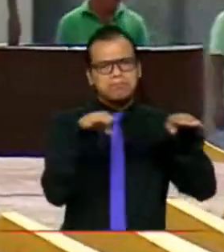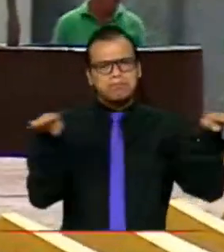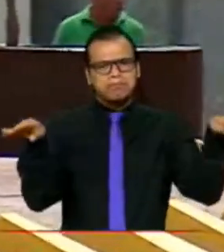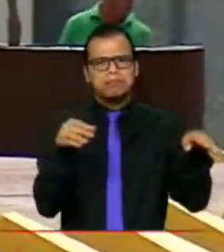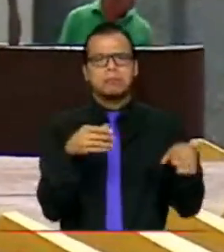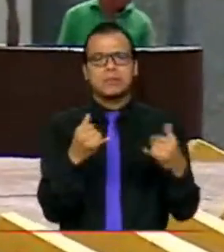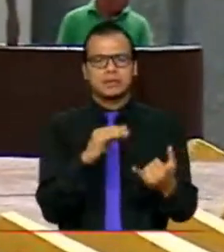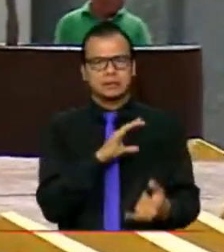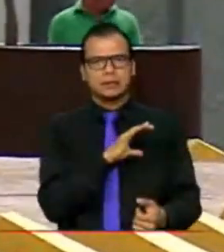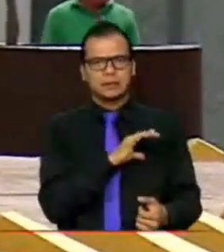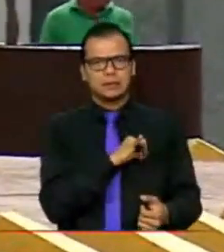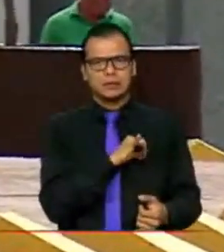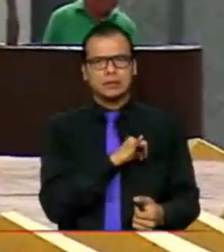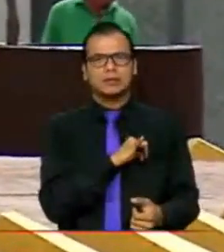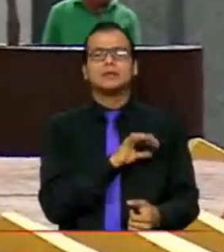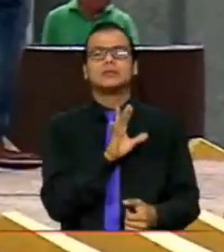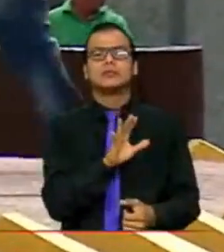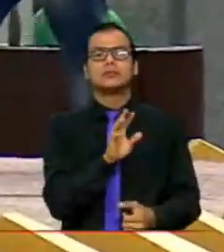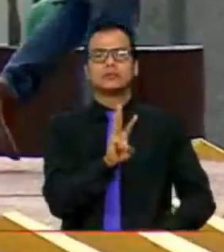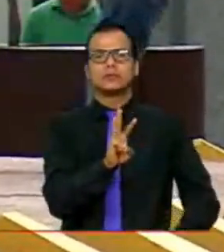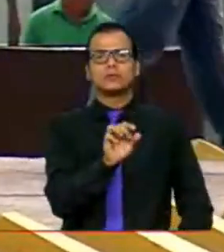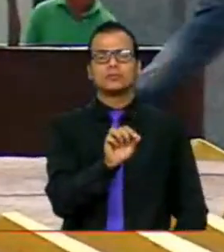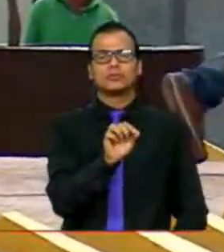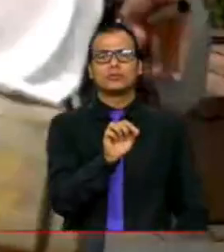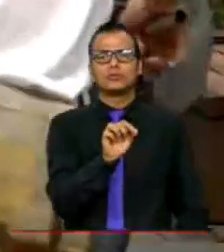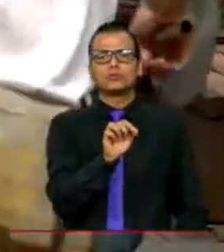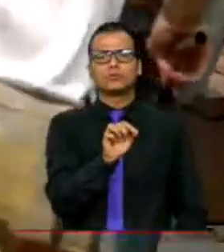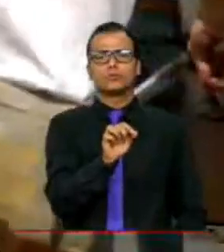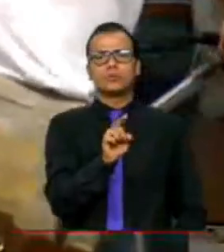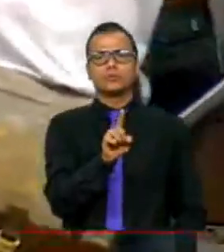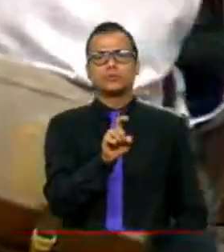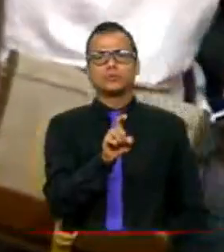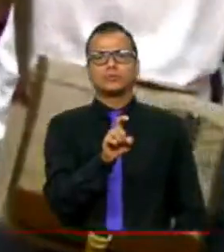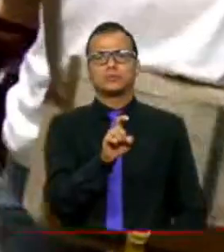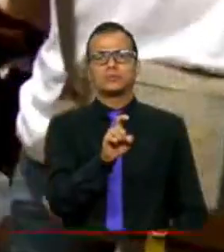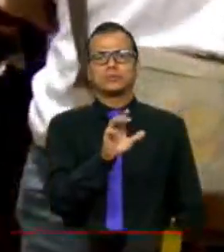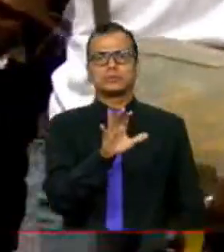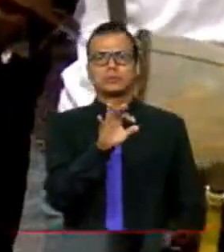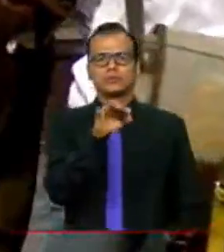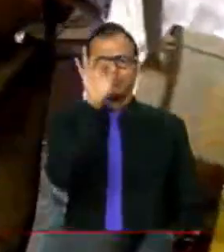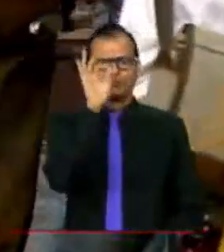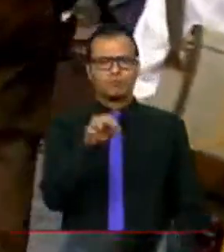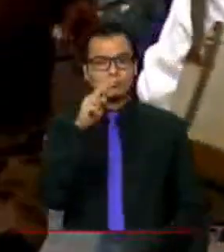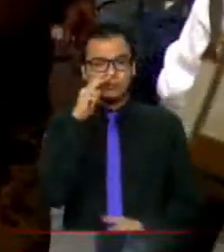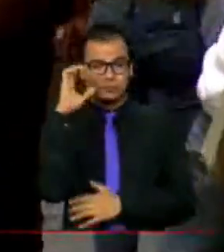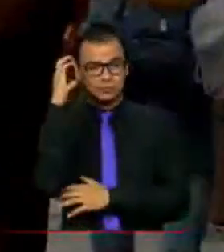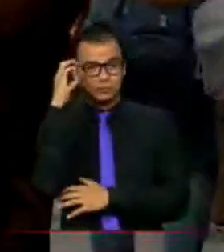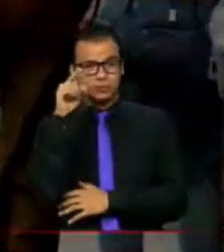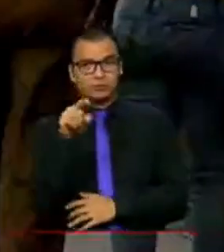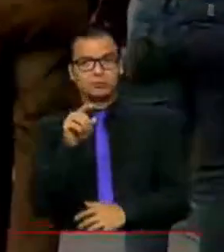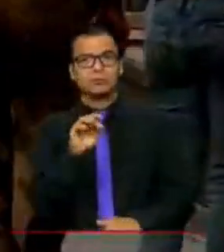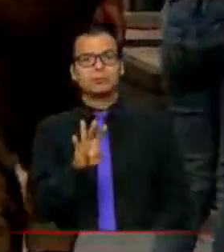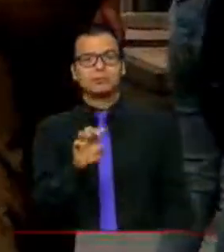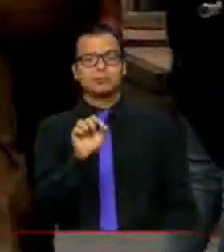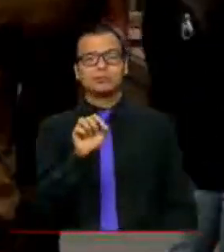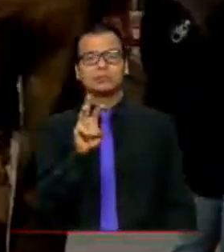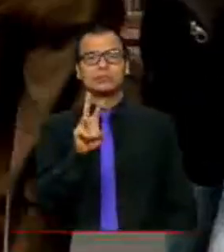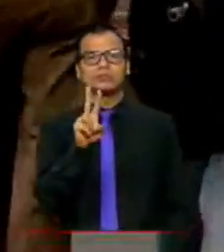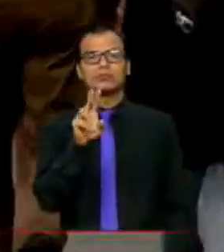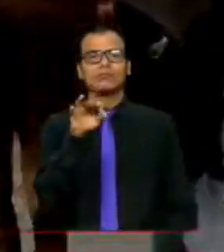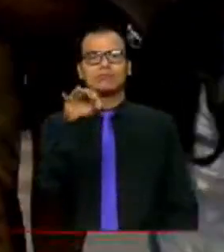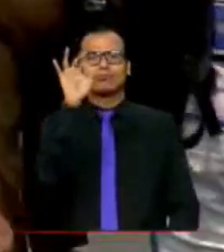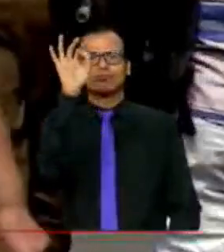de 3.69%, mientras que el indicador a nivel nacional fue de 4.32%,